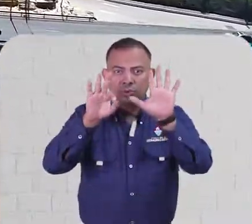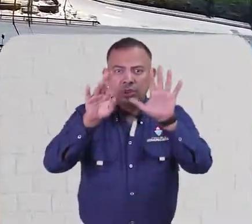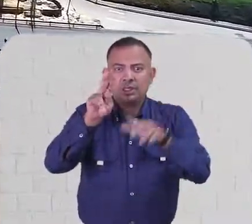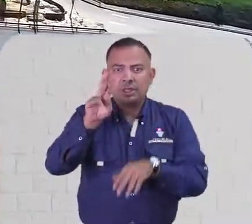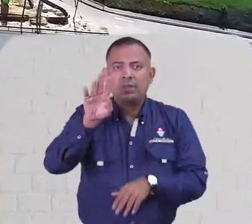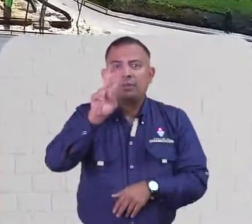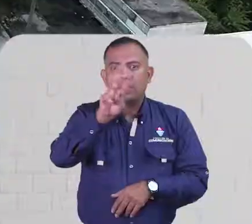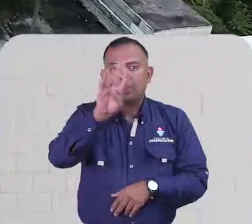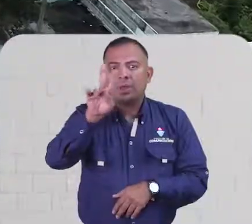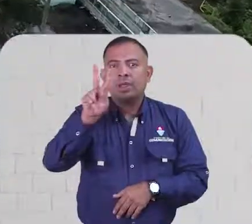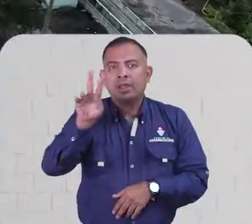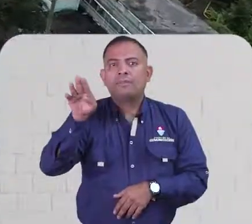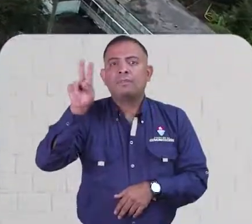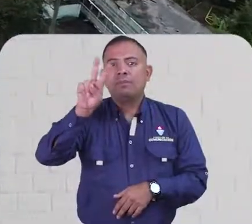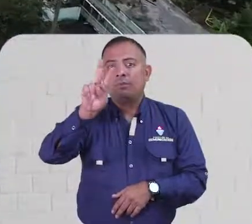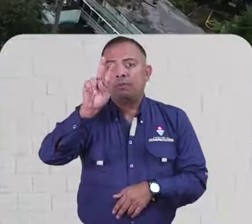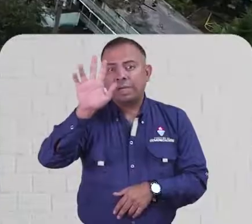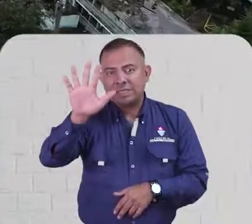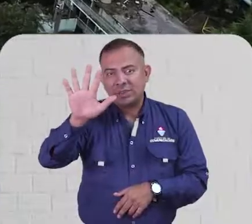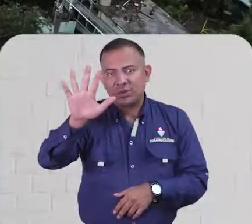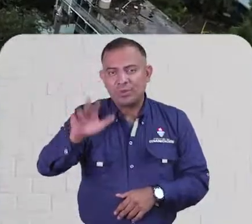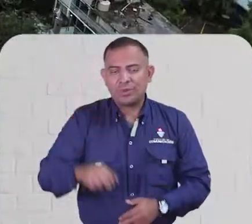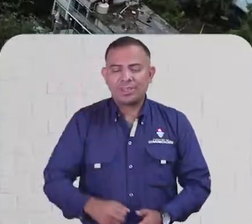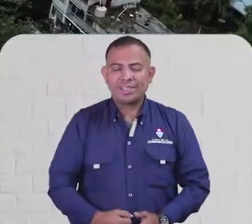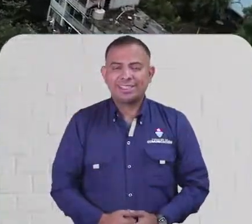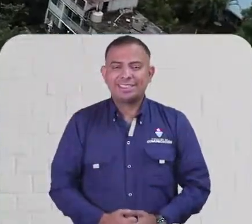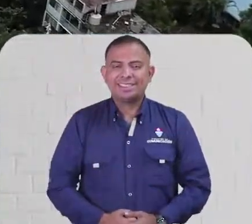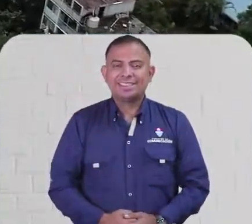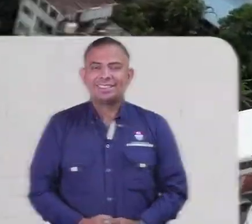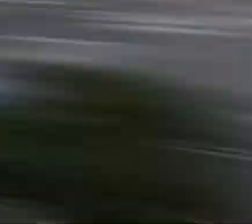zonas 18, 24 y 25.